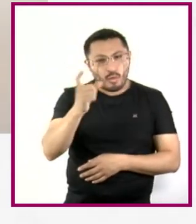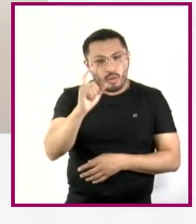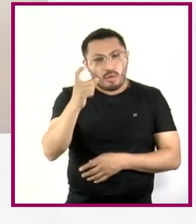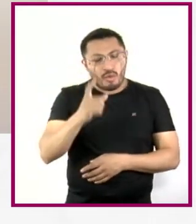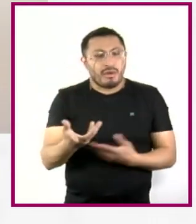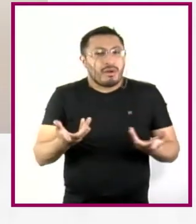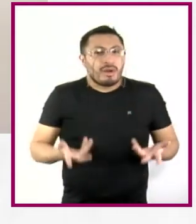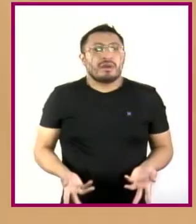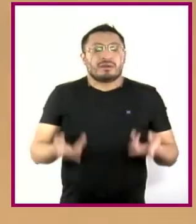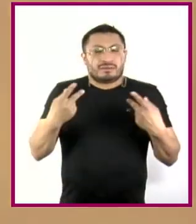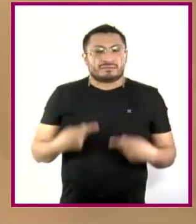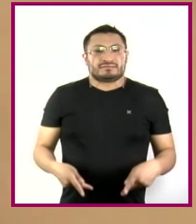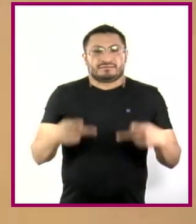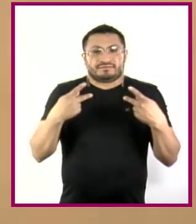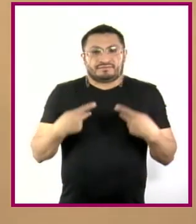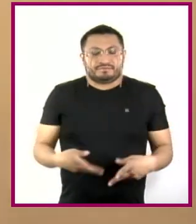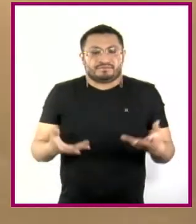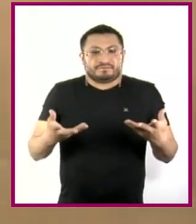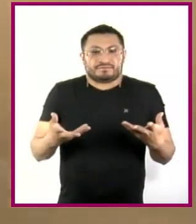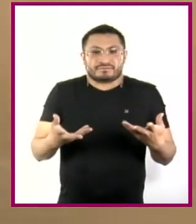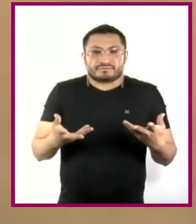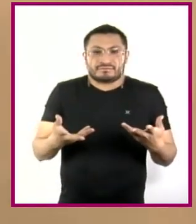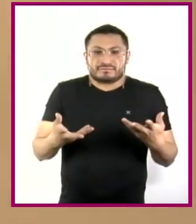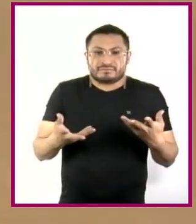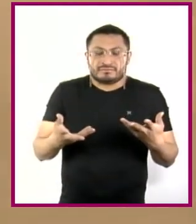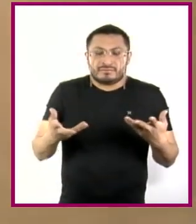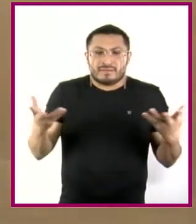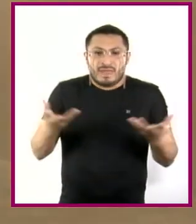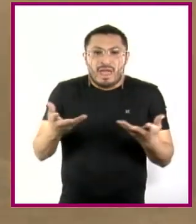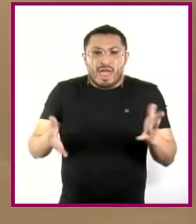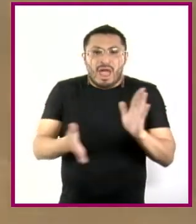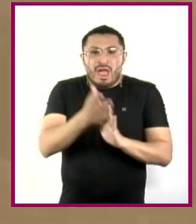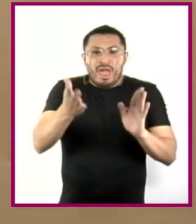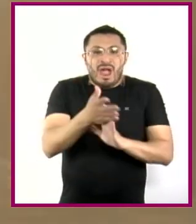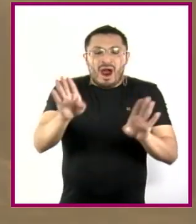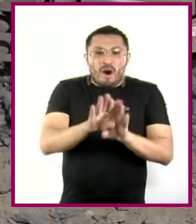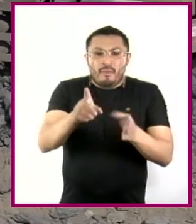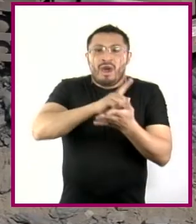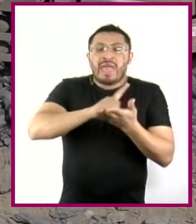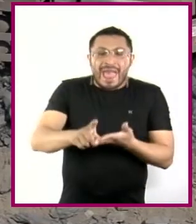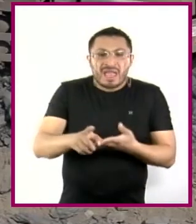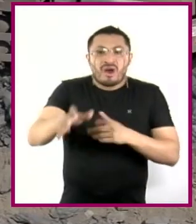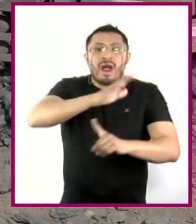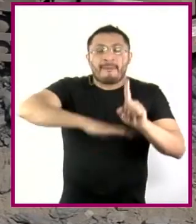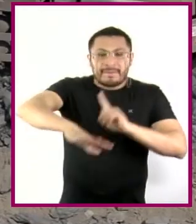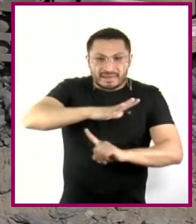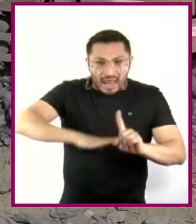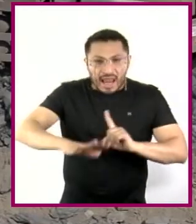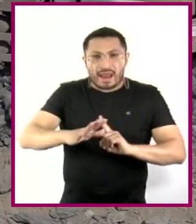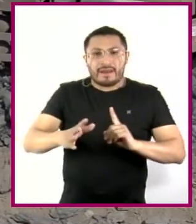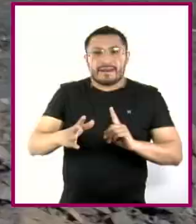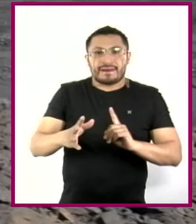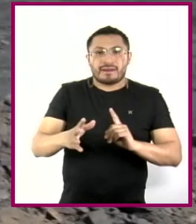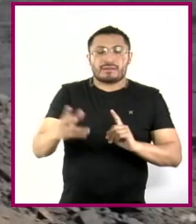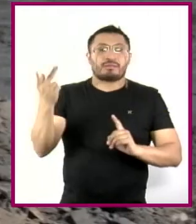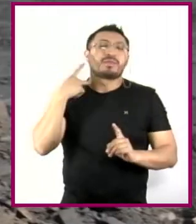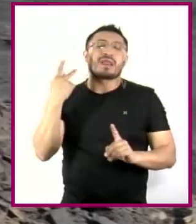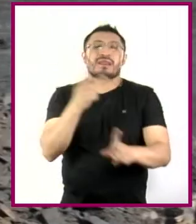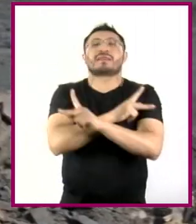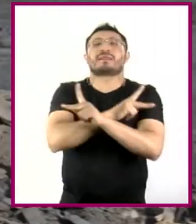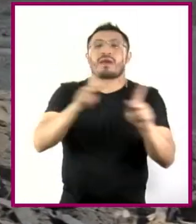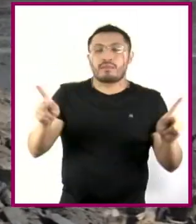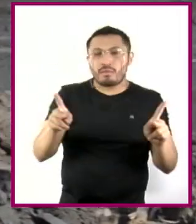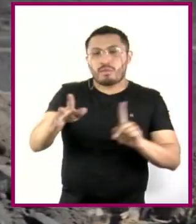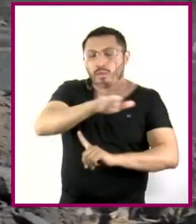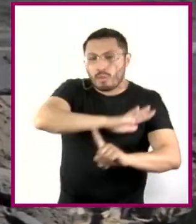en el cual empieza la construcción de lo que hoy conocemos como el derecho ambiental, las políticas públicas